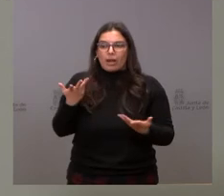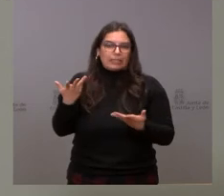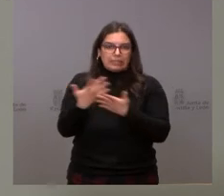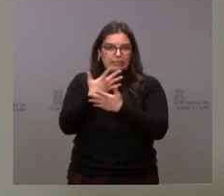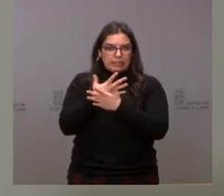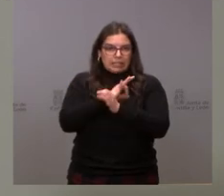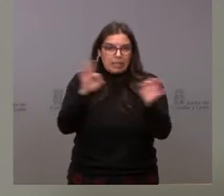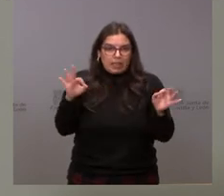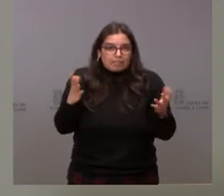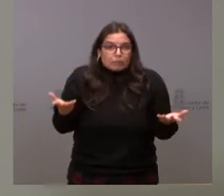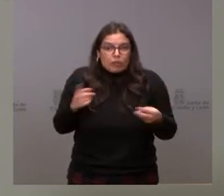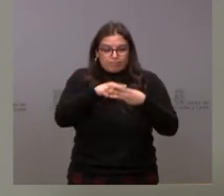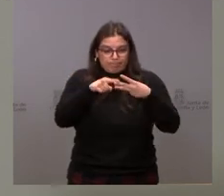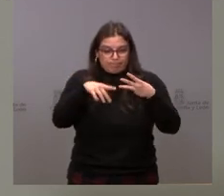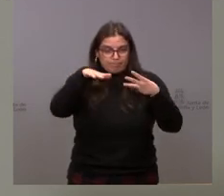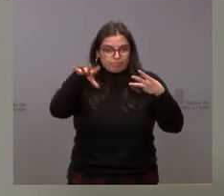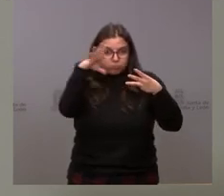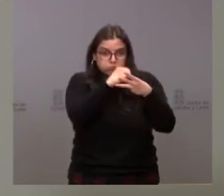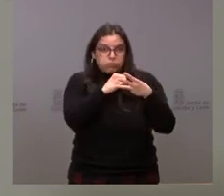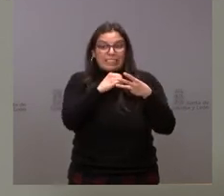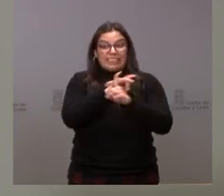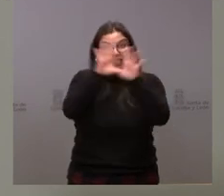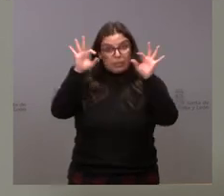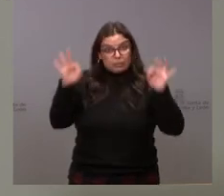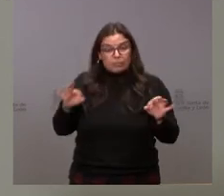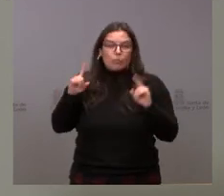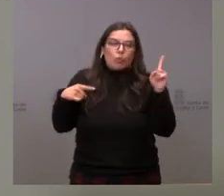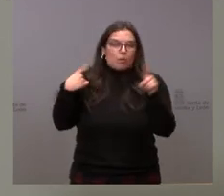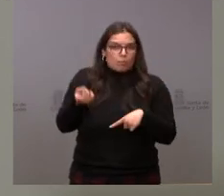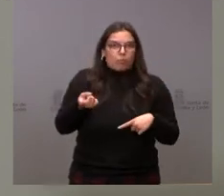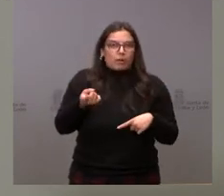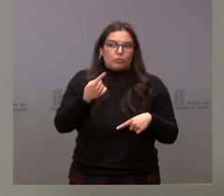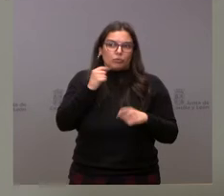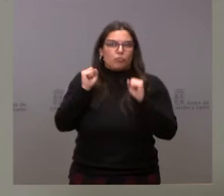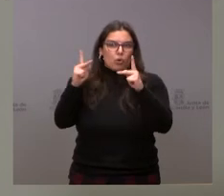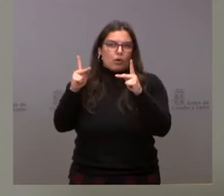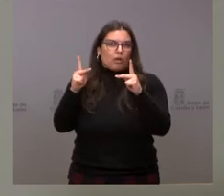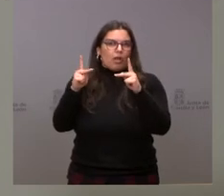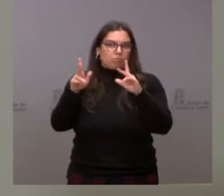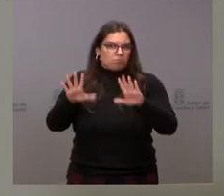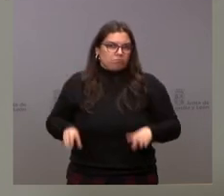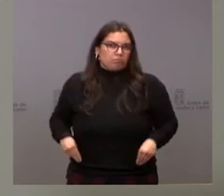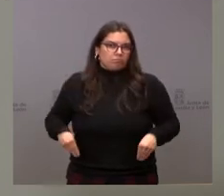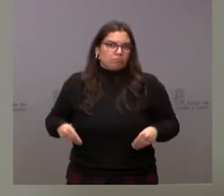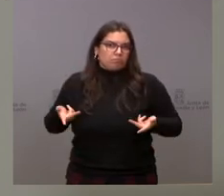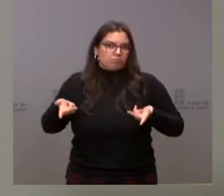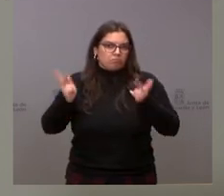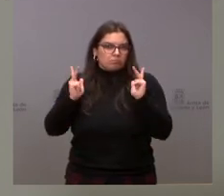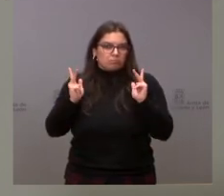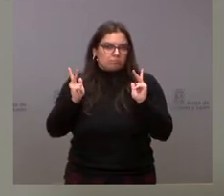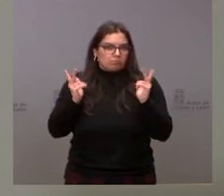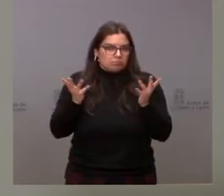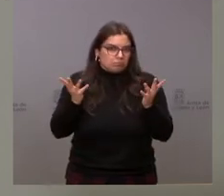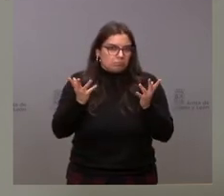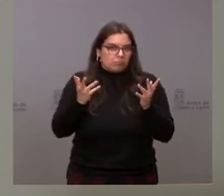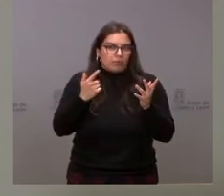aclara ninguno entonces evidentemente hasta que no se nos aclaren estas dudas no vamos a dar nuestra total conformidad y no vamos a